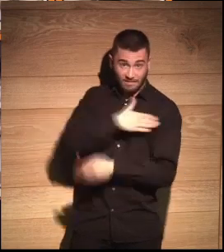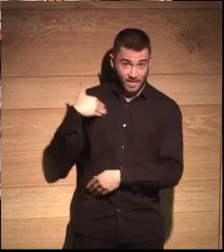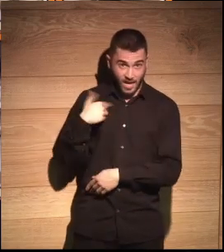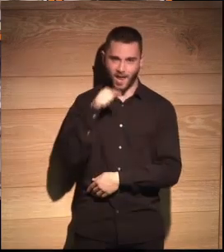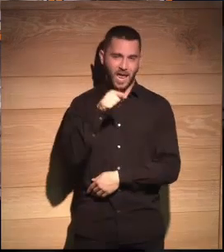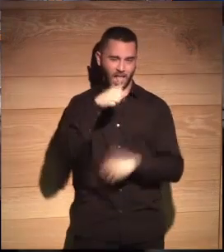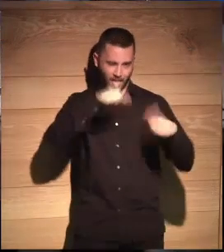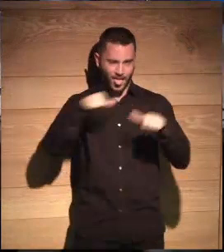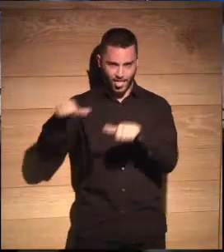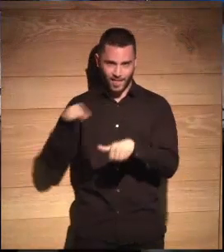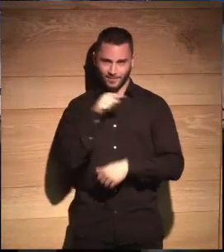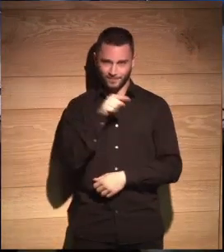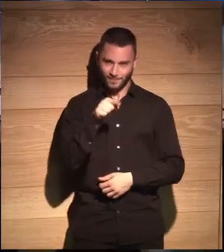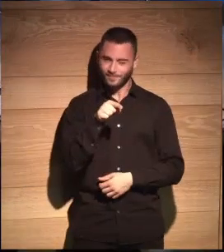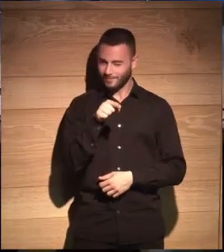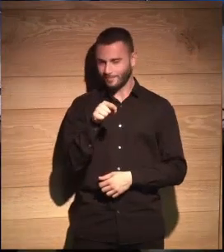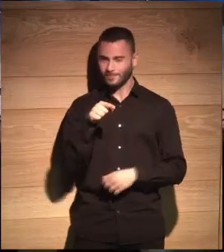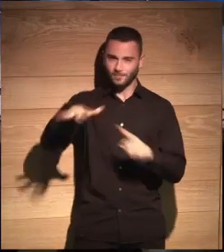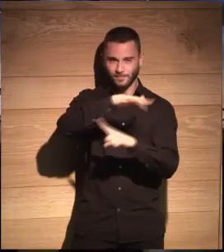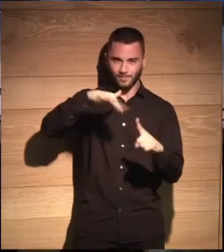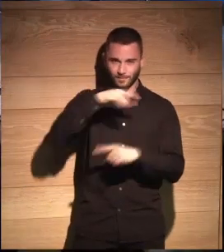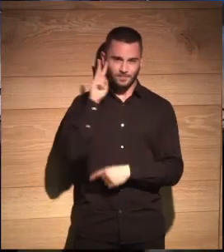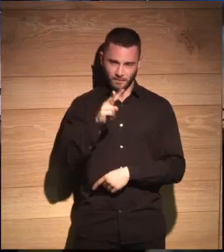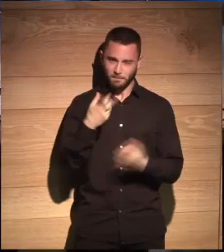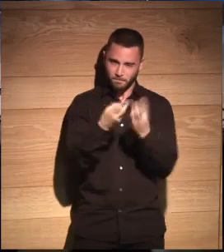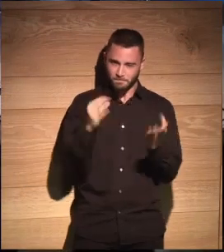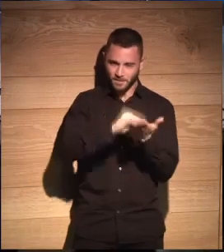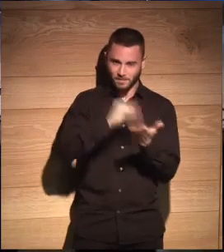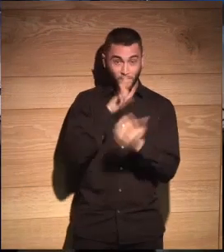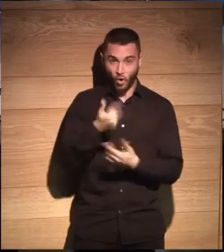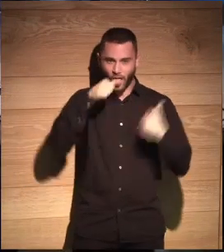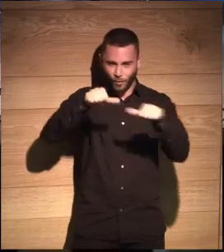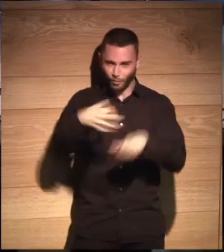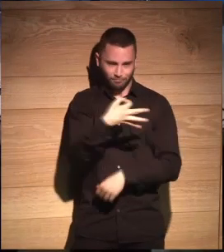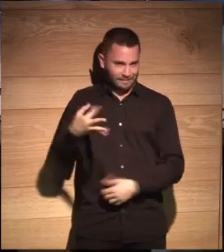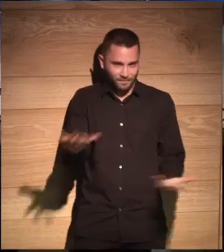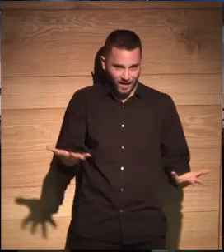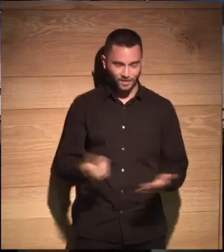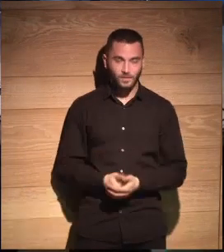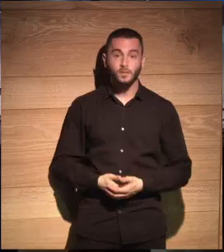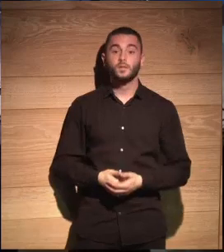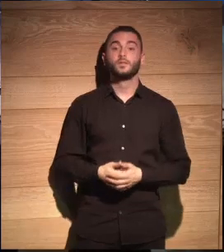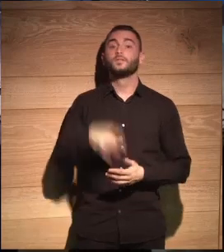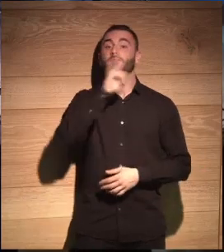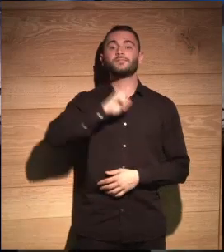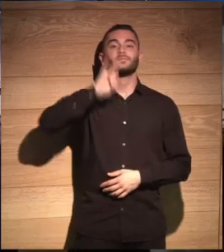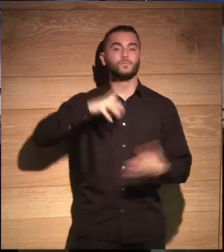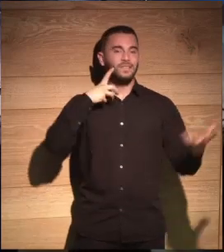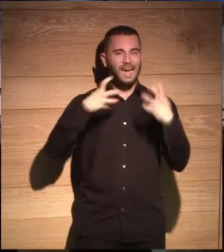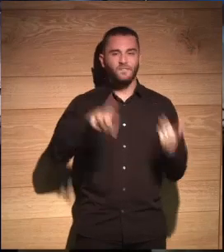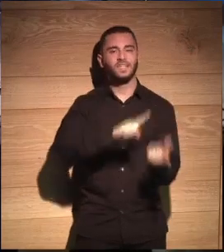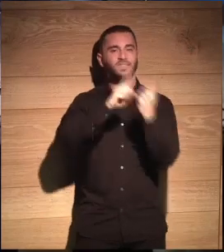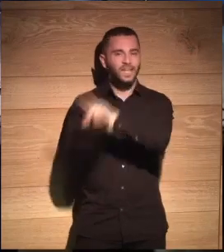algo por lo que darle más de una vuelta al escenario, porque yo creo que es que han quedado estupendos. ¿Hasta qué punto han cambiado las aventuras